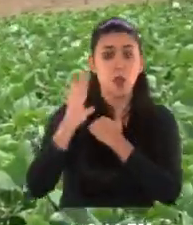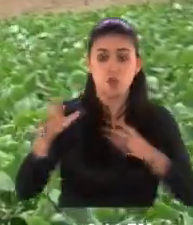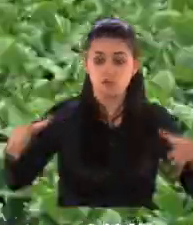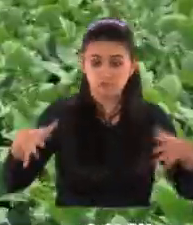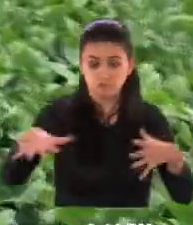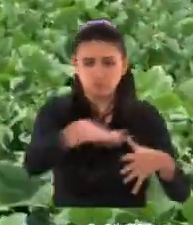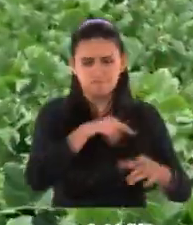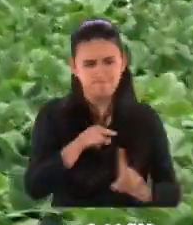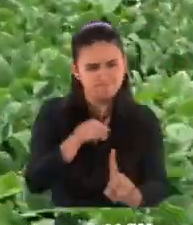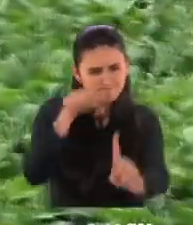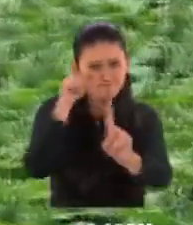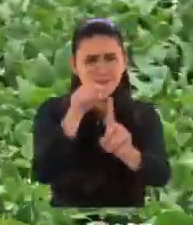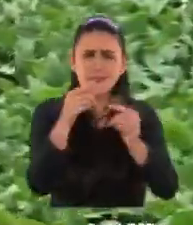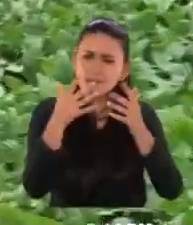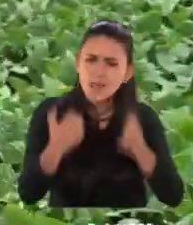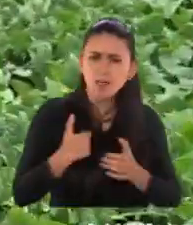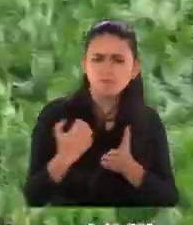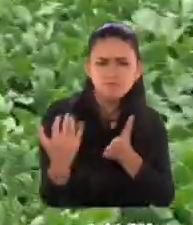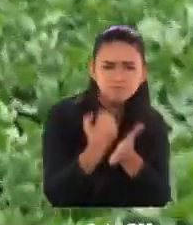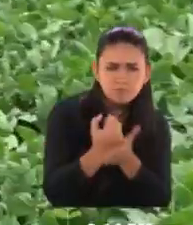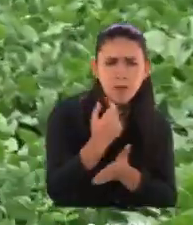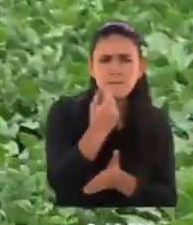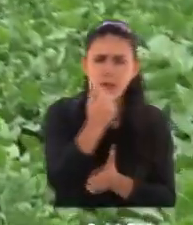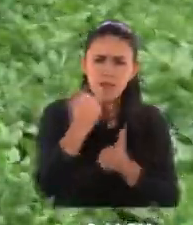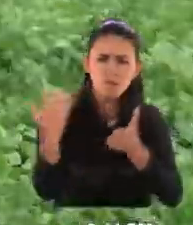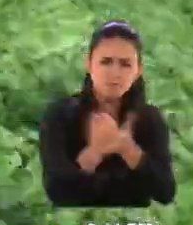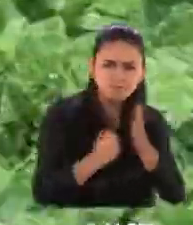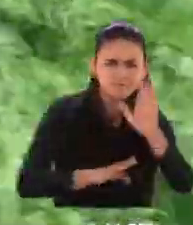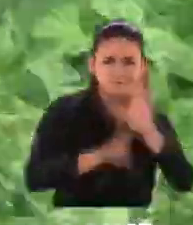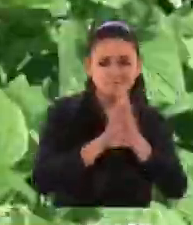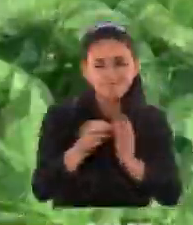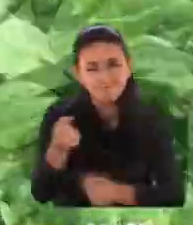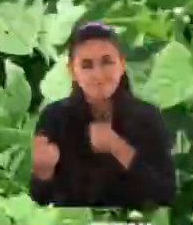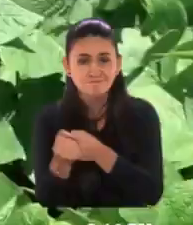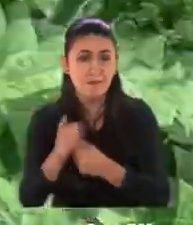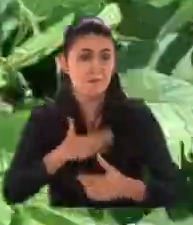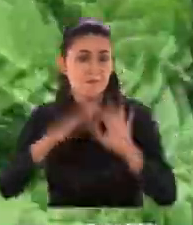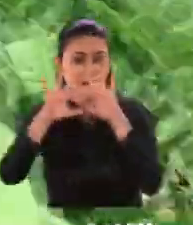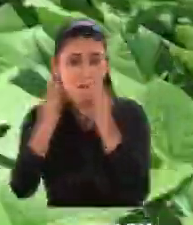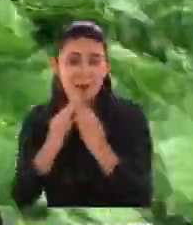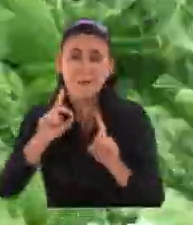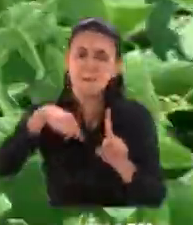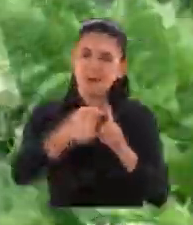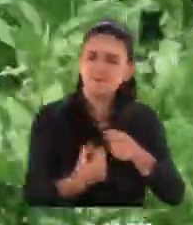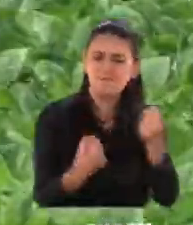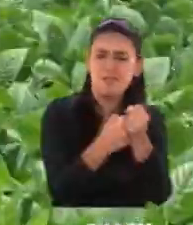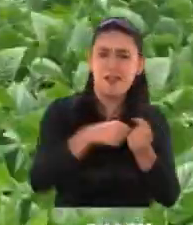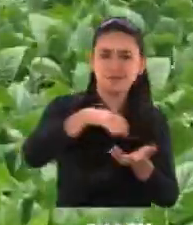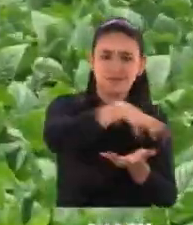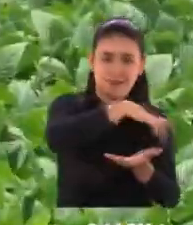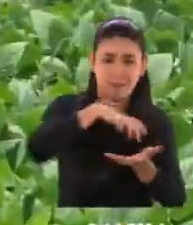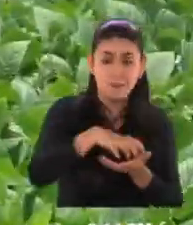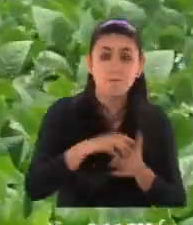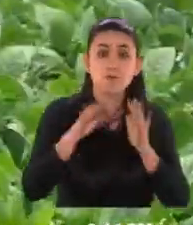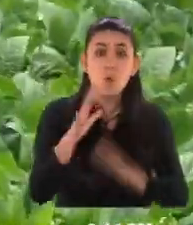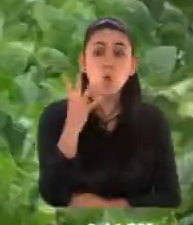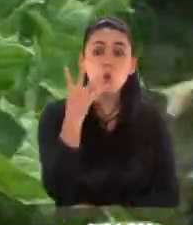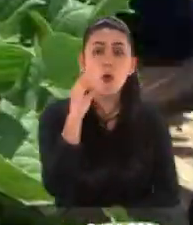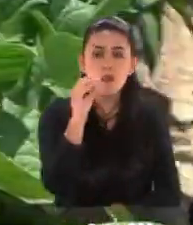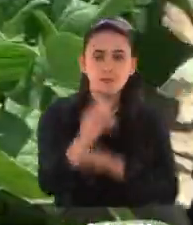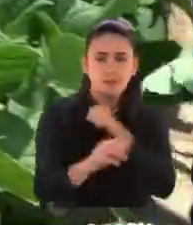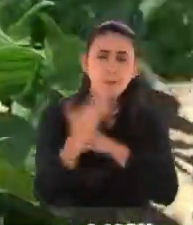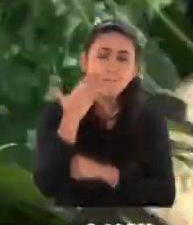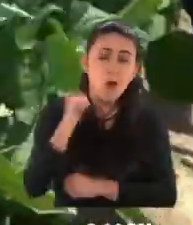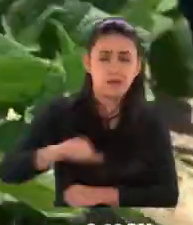ser productivas para sus familias y la región por eso desde hace 8 años 40 mujeres se